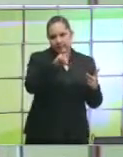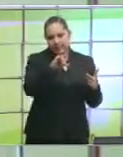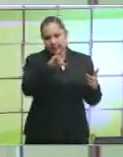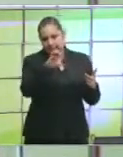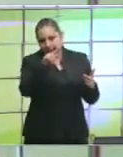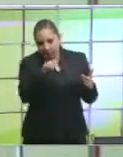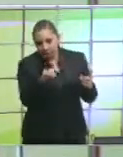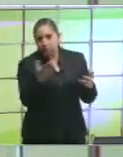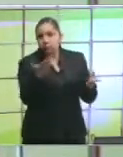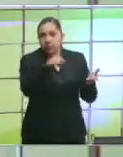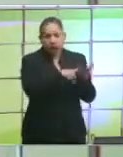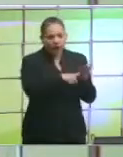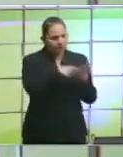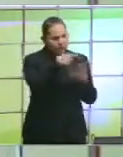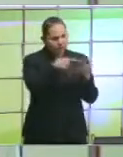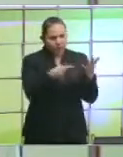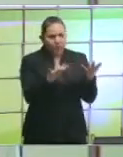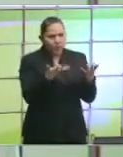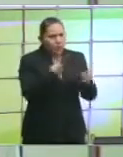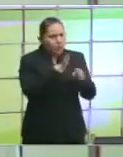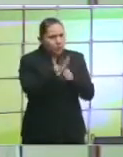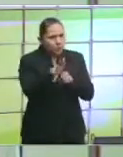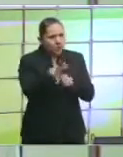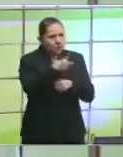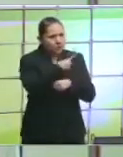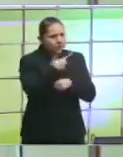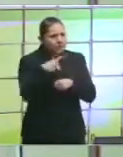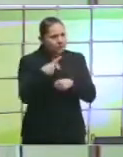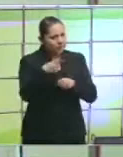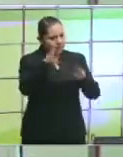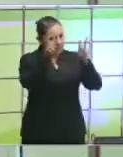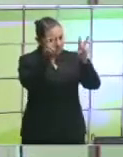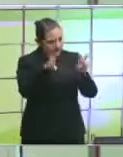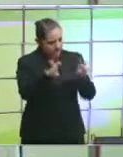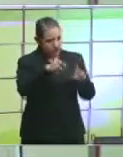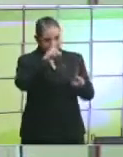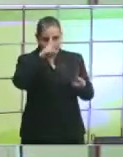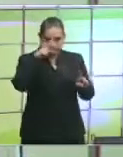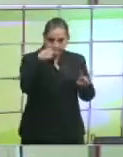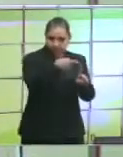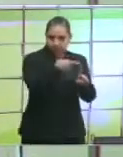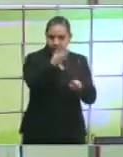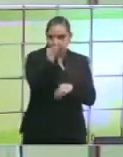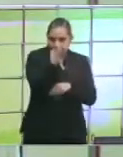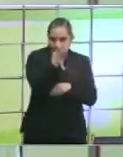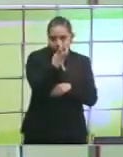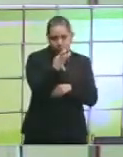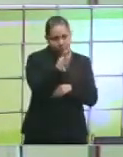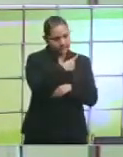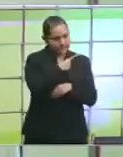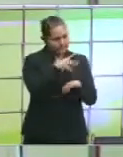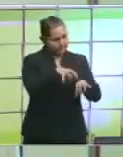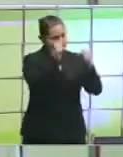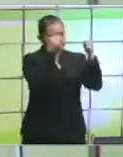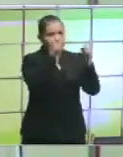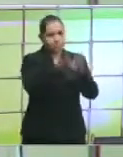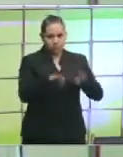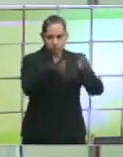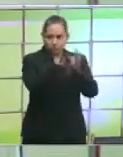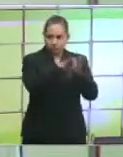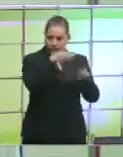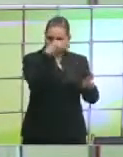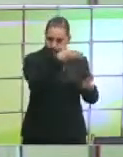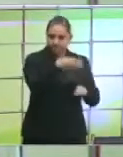ocasional o una acción sino que había que hacer esta cuestión muy importante el segundo problema que esto presentaba de unas sentencias